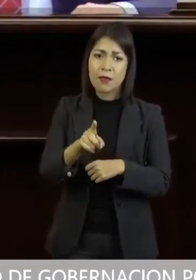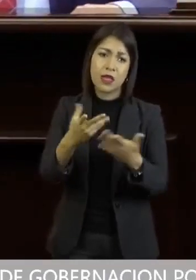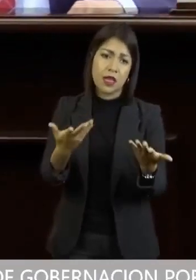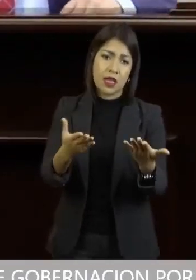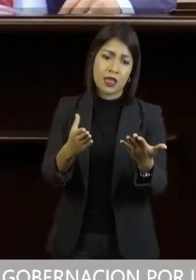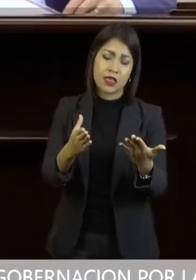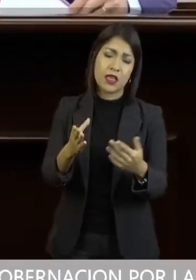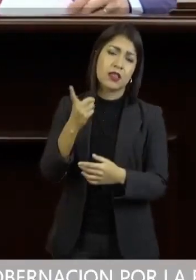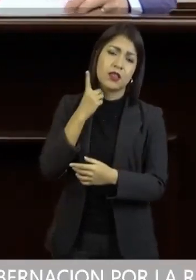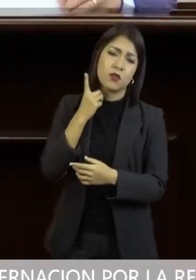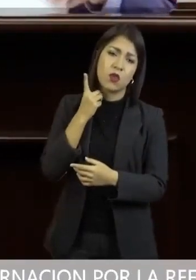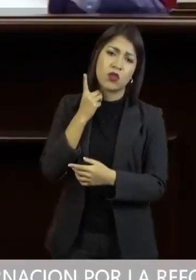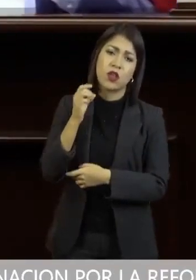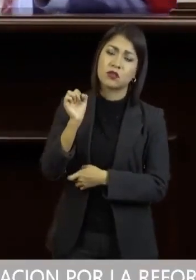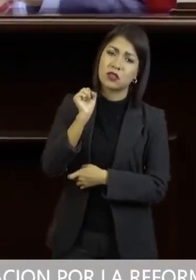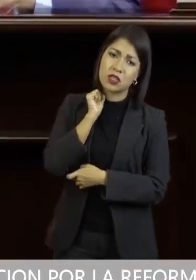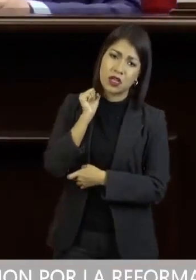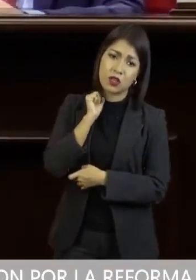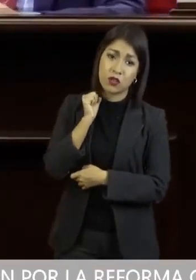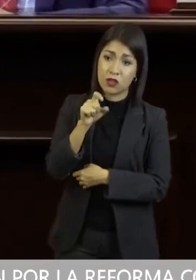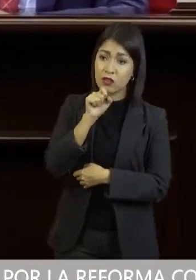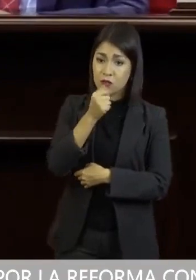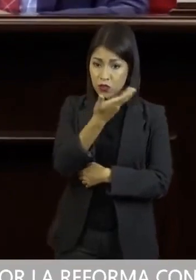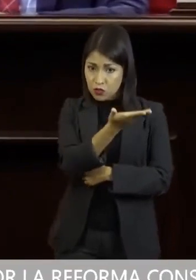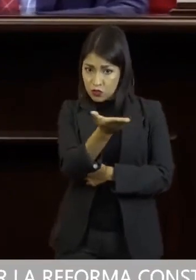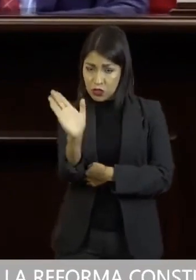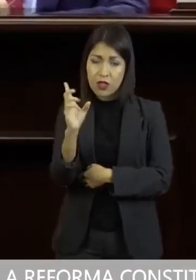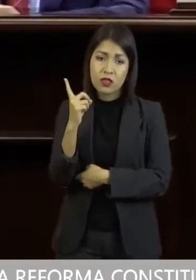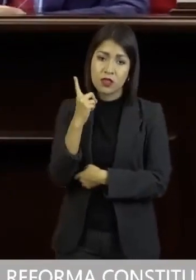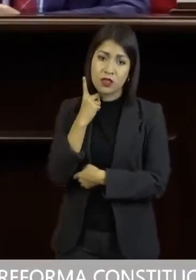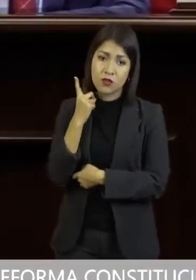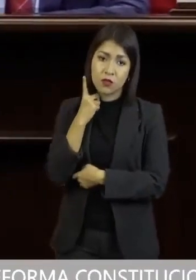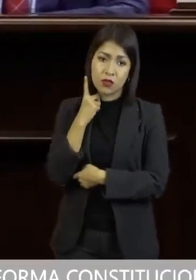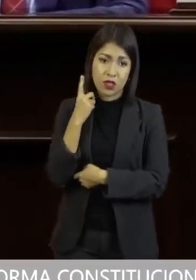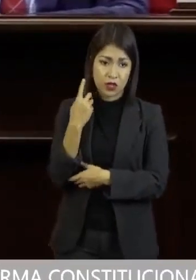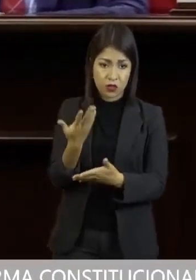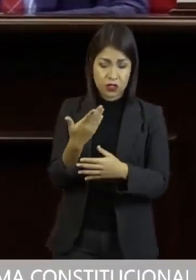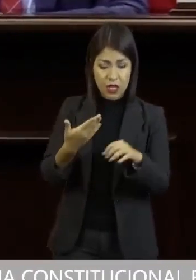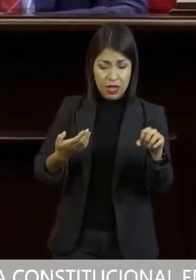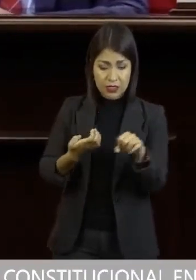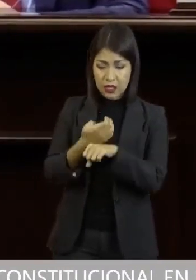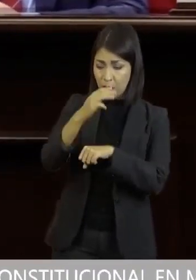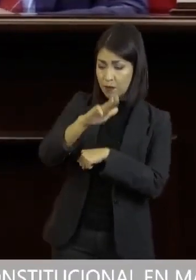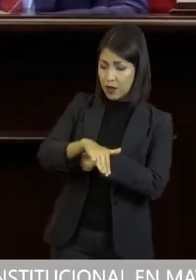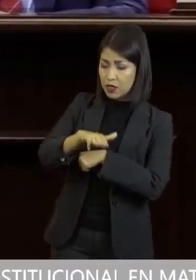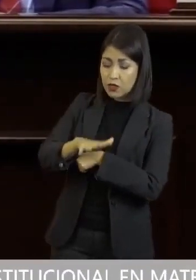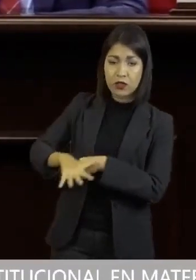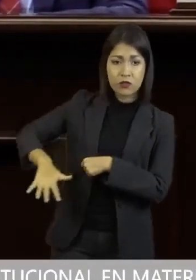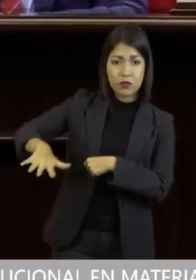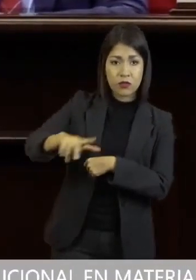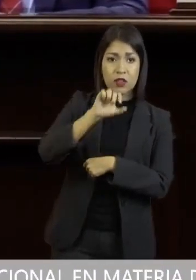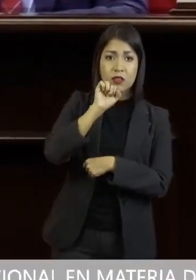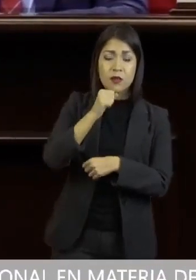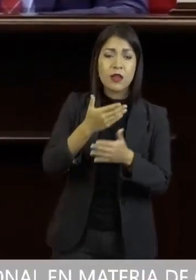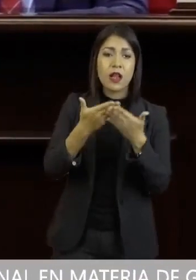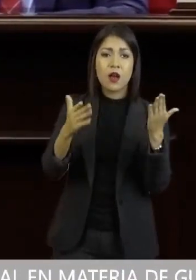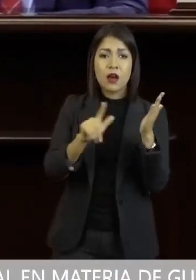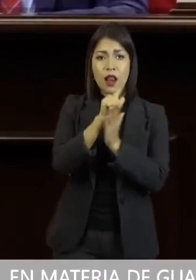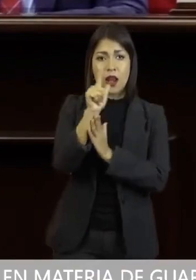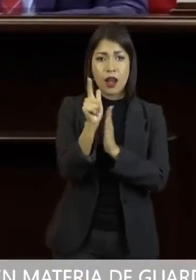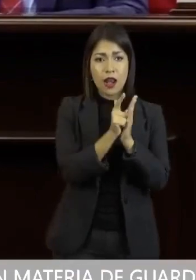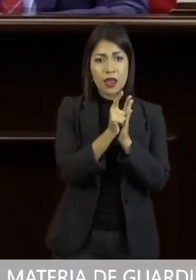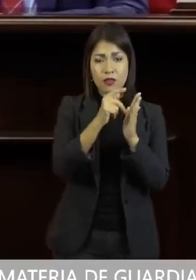de diputados y senadores, y ustedes, las legislaturas locales, de tal forma que una reforma